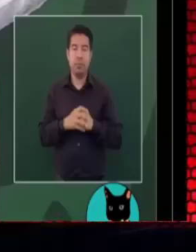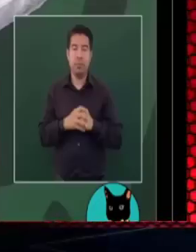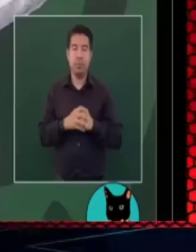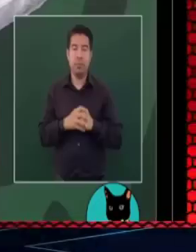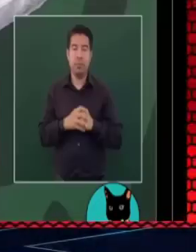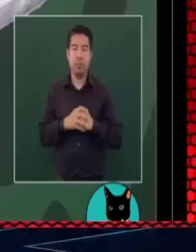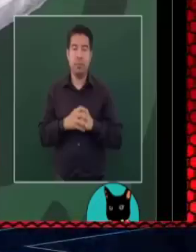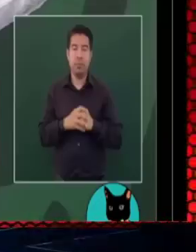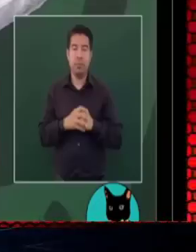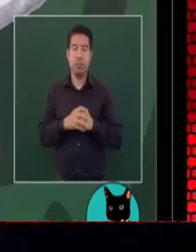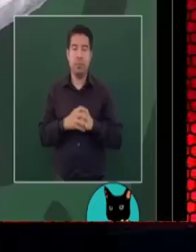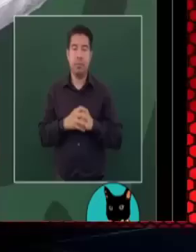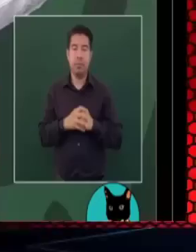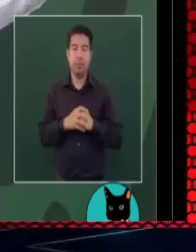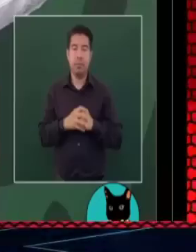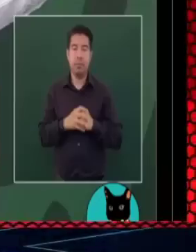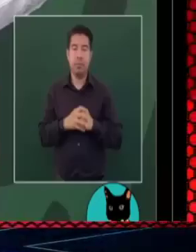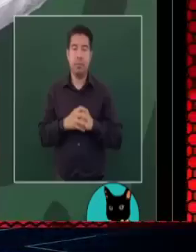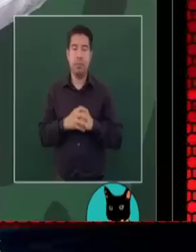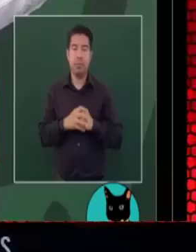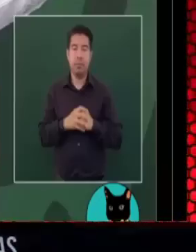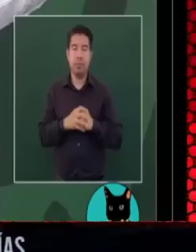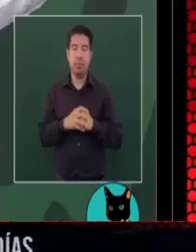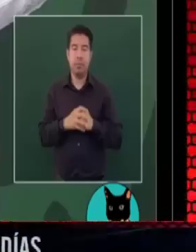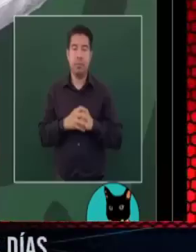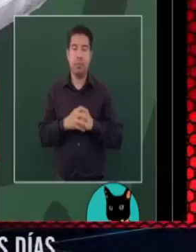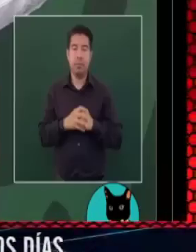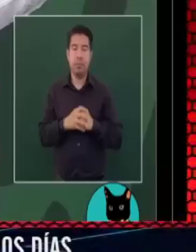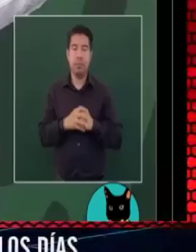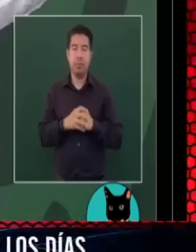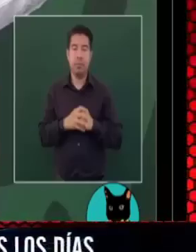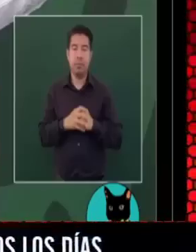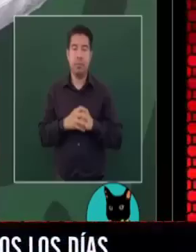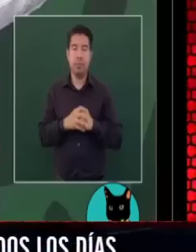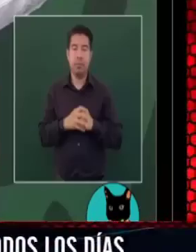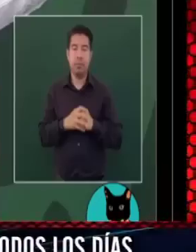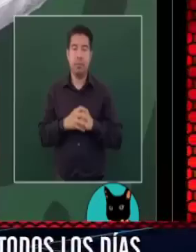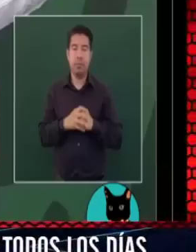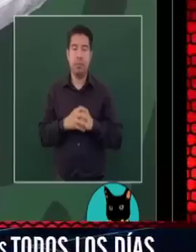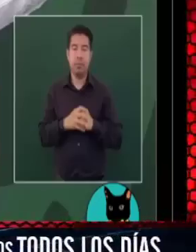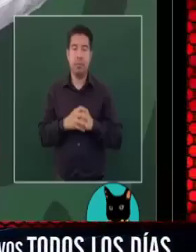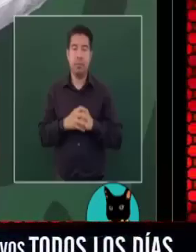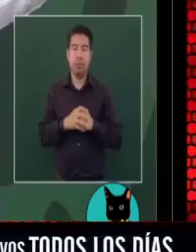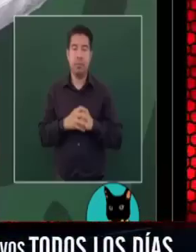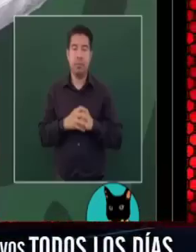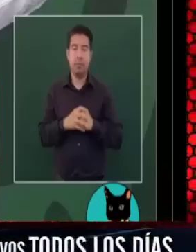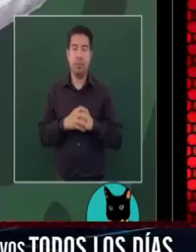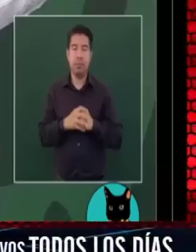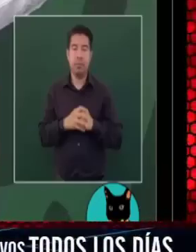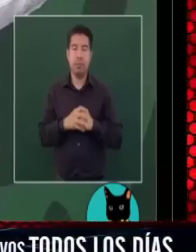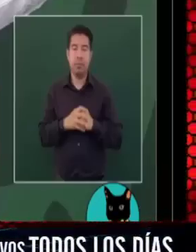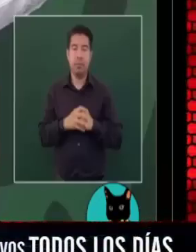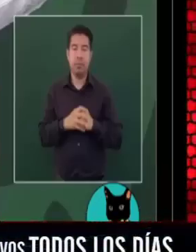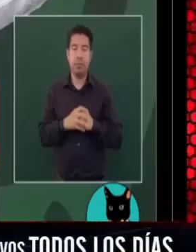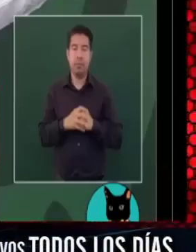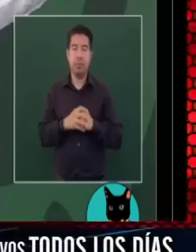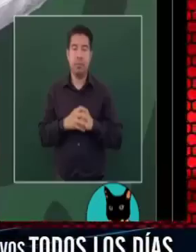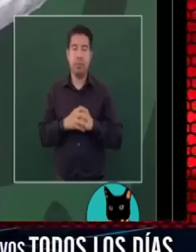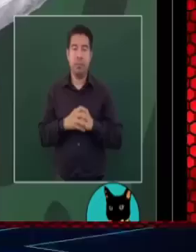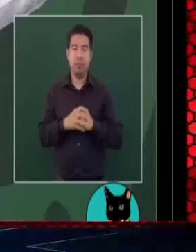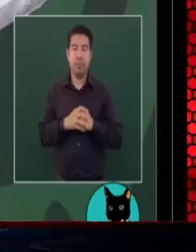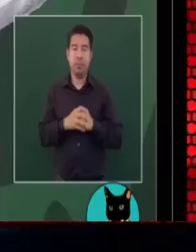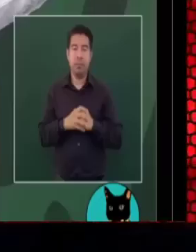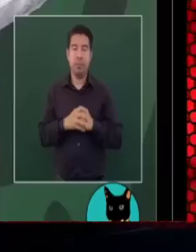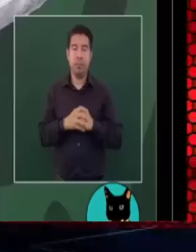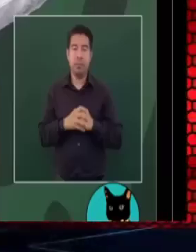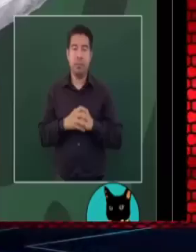en la presidencia. Si se obtienen estos 3 objetivos, pues pueden incluso hasta